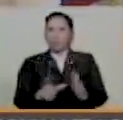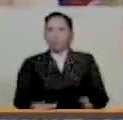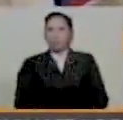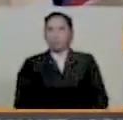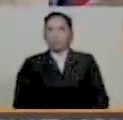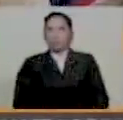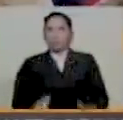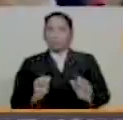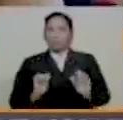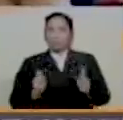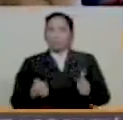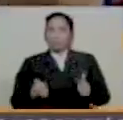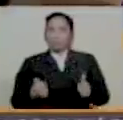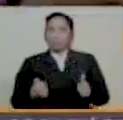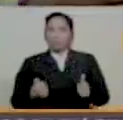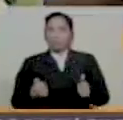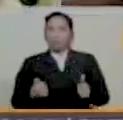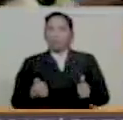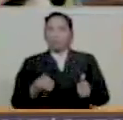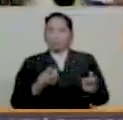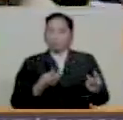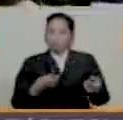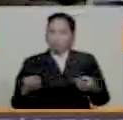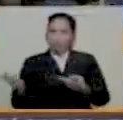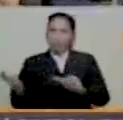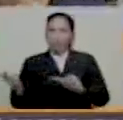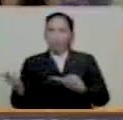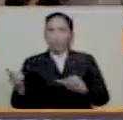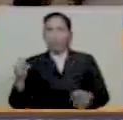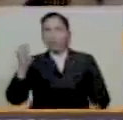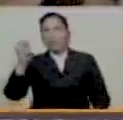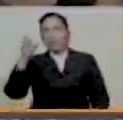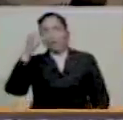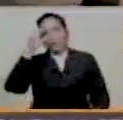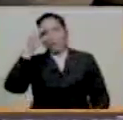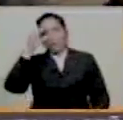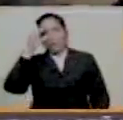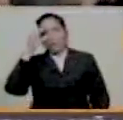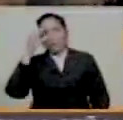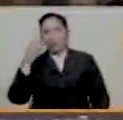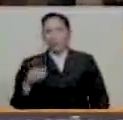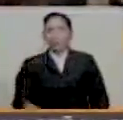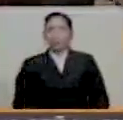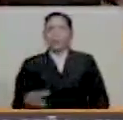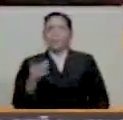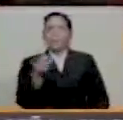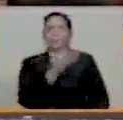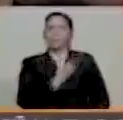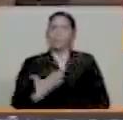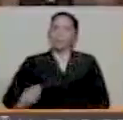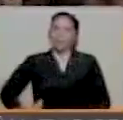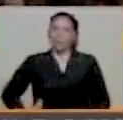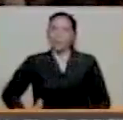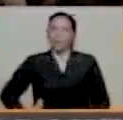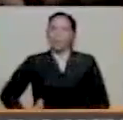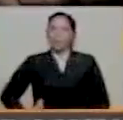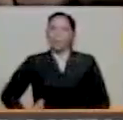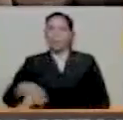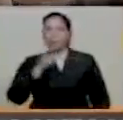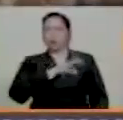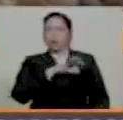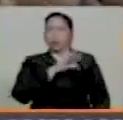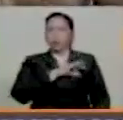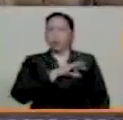Para comenzar, palabras de bienvenida a cargo de Elías Jaua Milano, vicepresidente sectorial de Desarrollo Social y Revolución de las